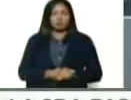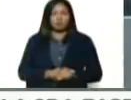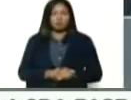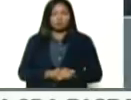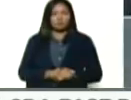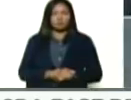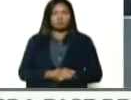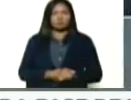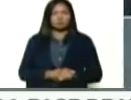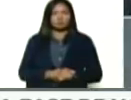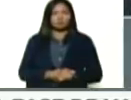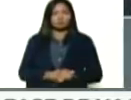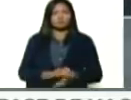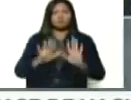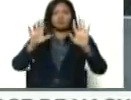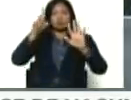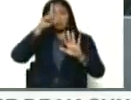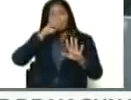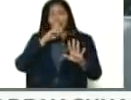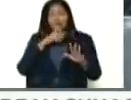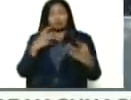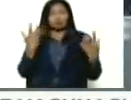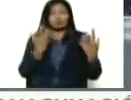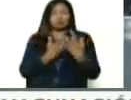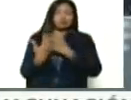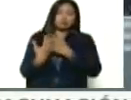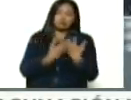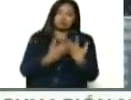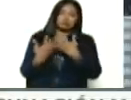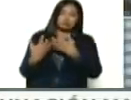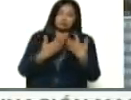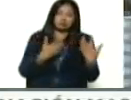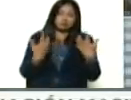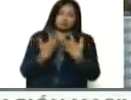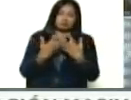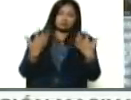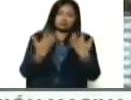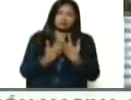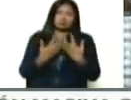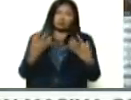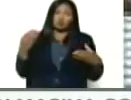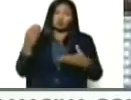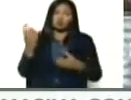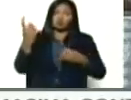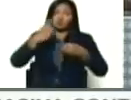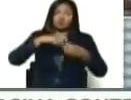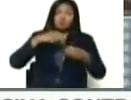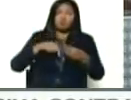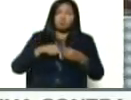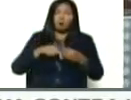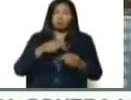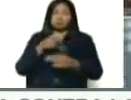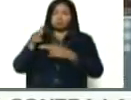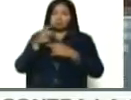diez años de guerra que le infiltraron grupos terroristas